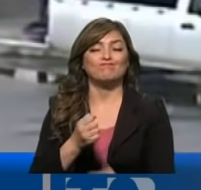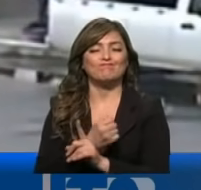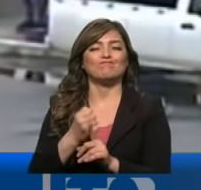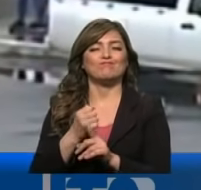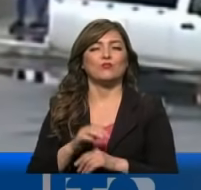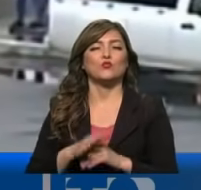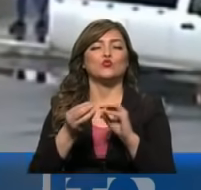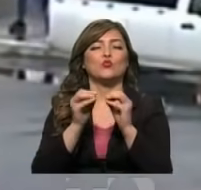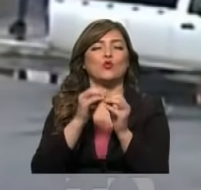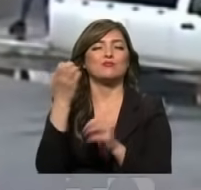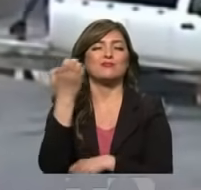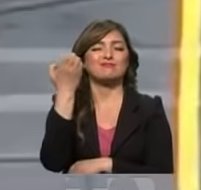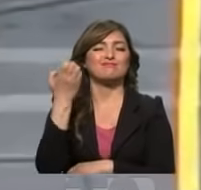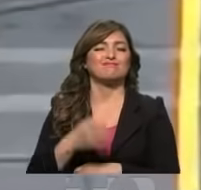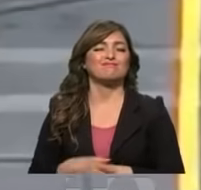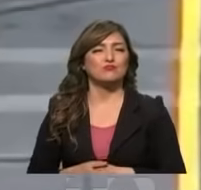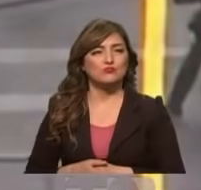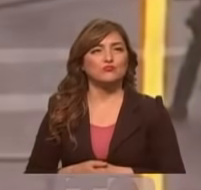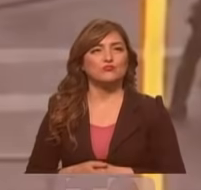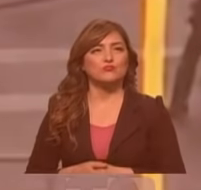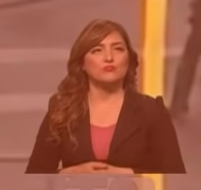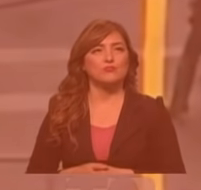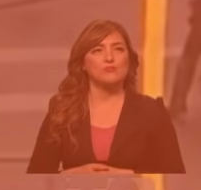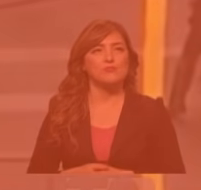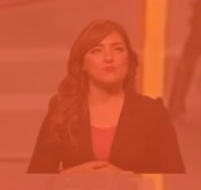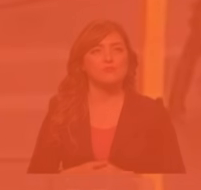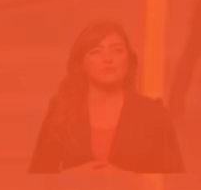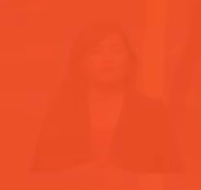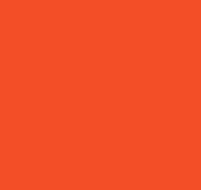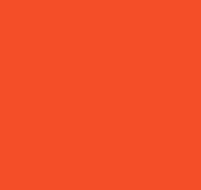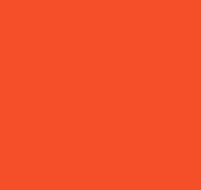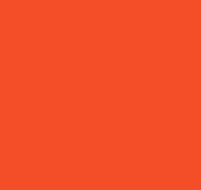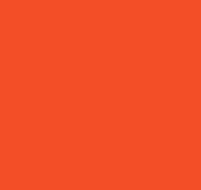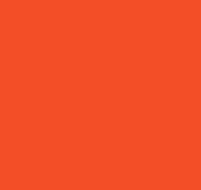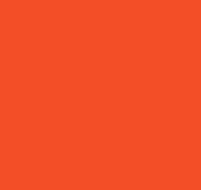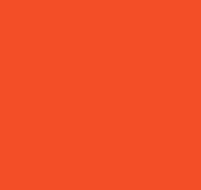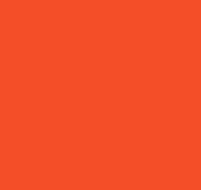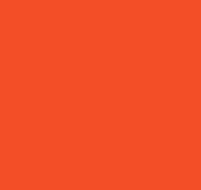al único número de emergencias. Helen Quiñones, 24 horas.